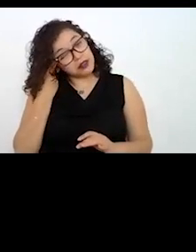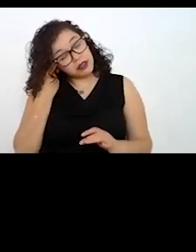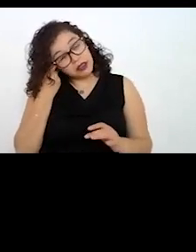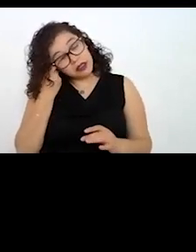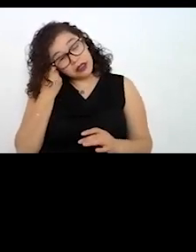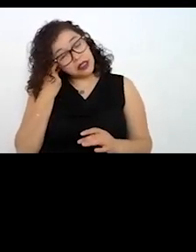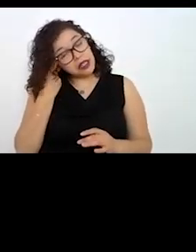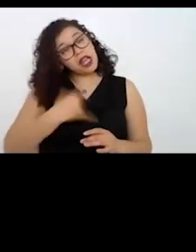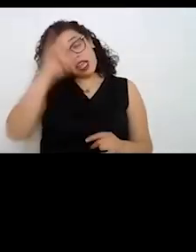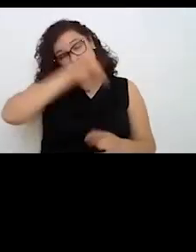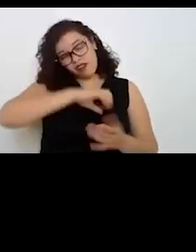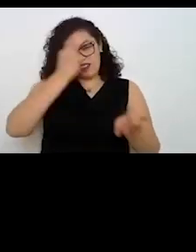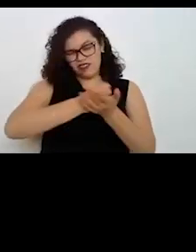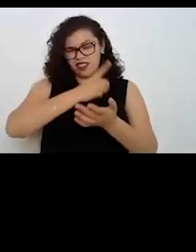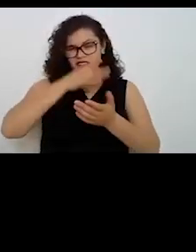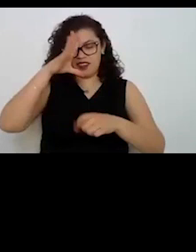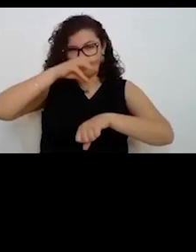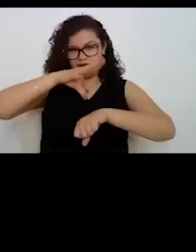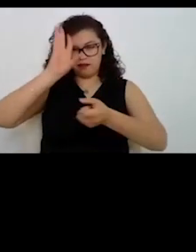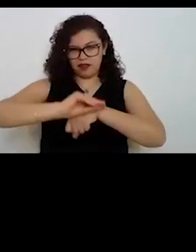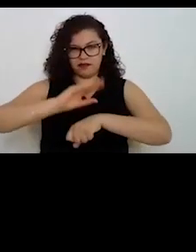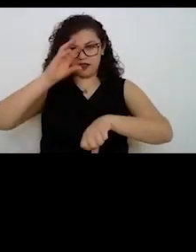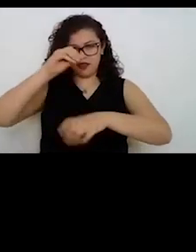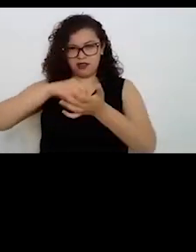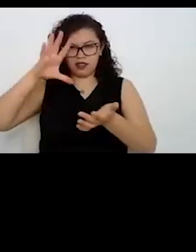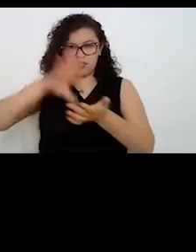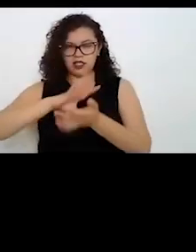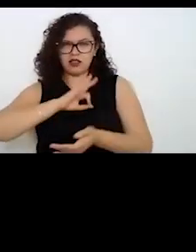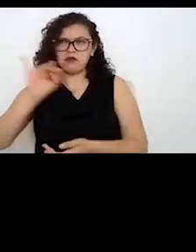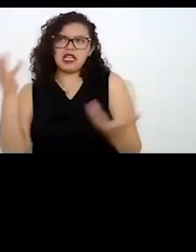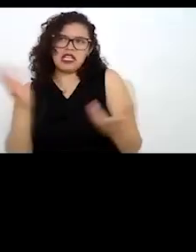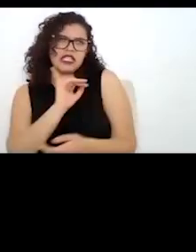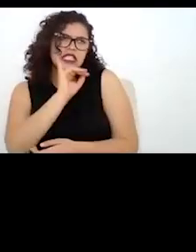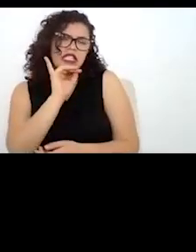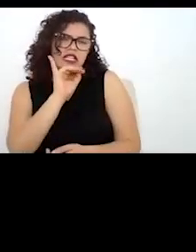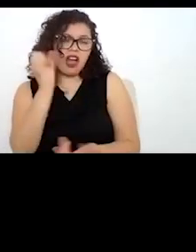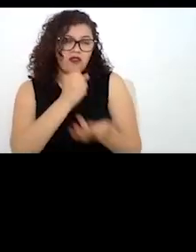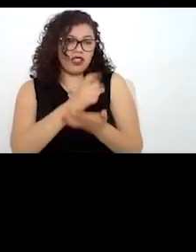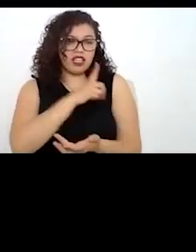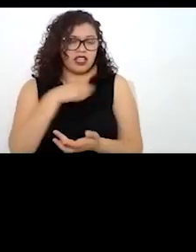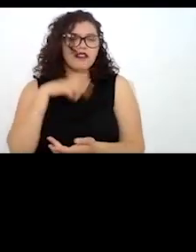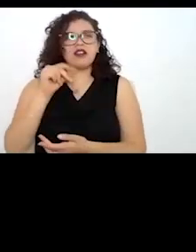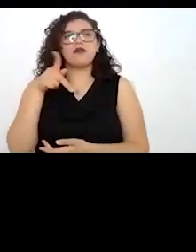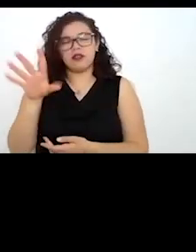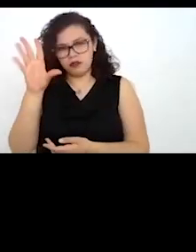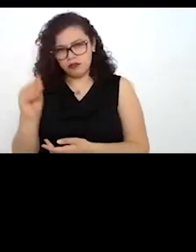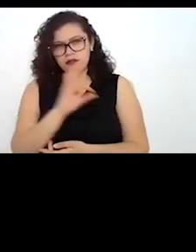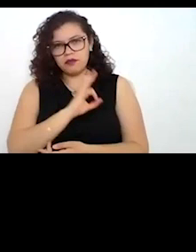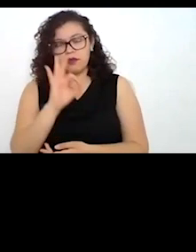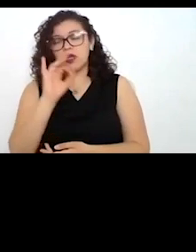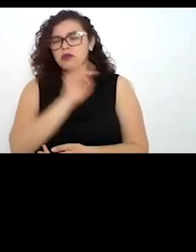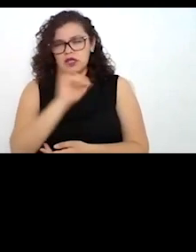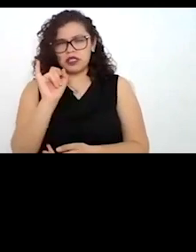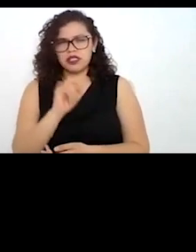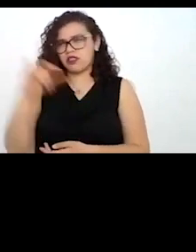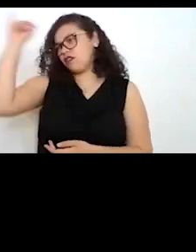para citas médicas, sí lo puede llegar a hacer, eso es potestativo. Entonces, el patrón puede decir, yo